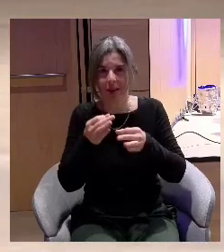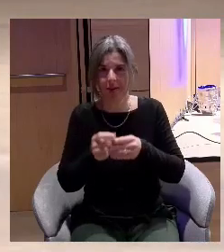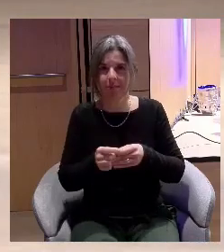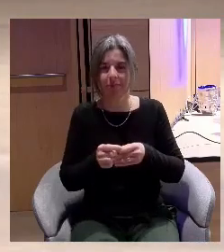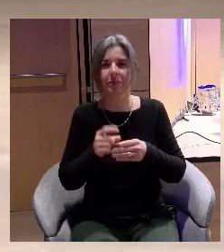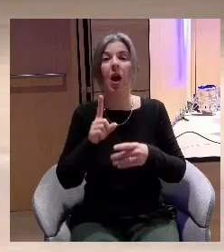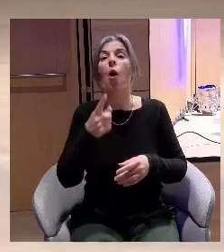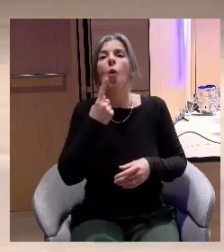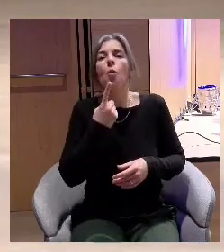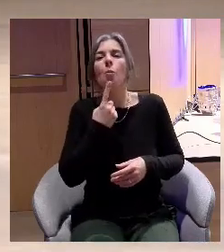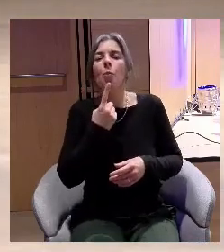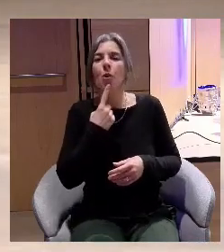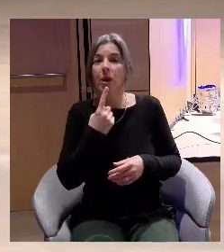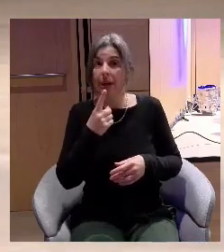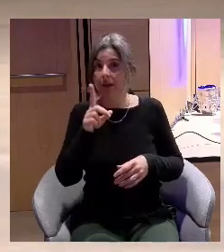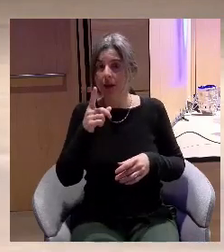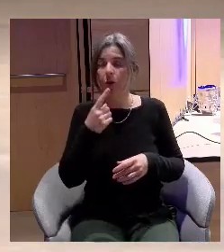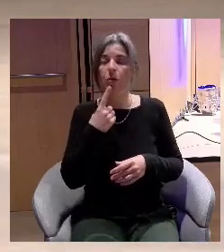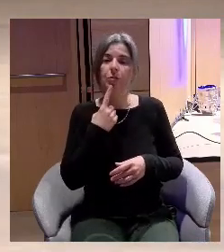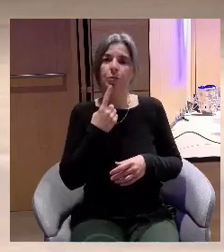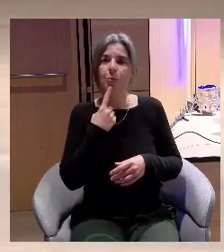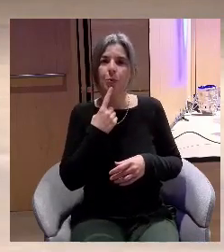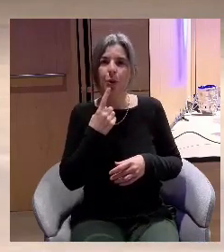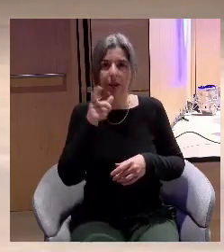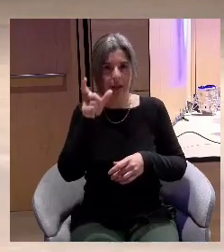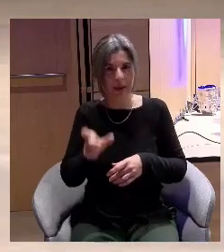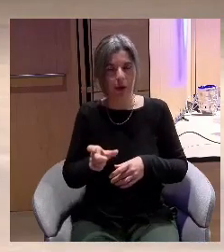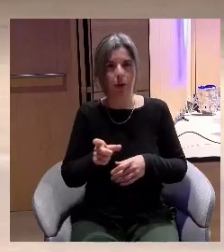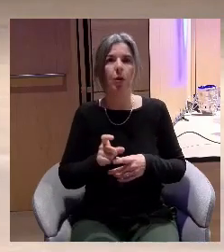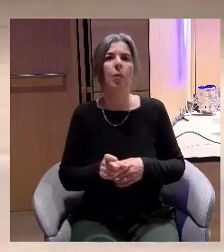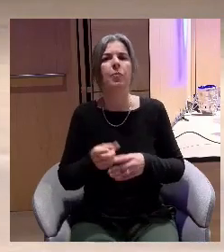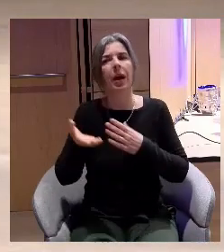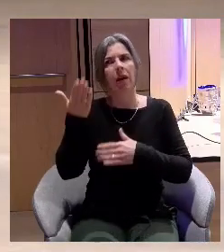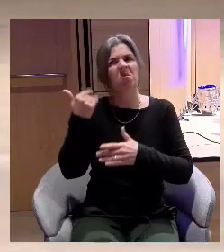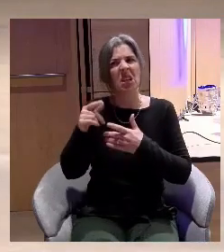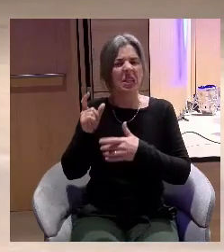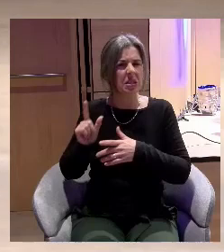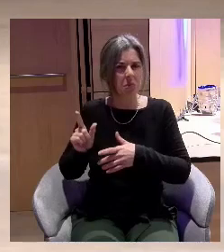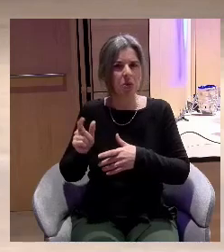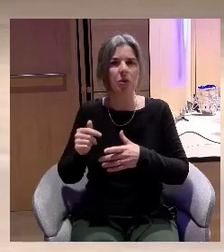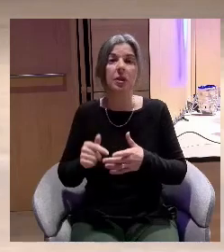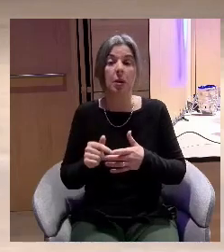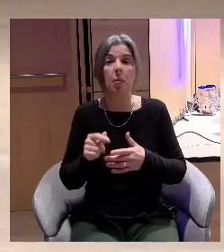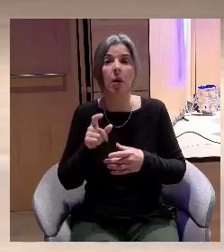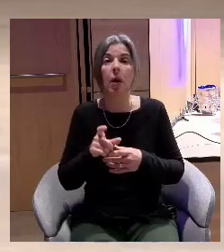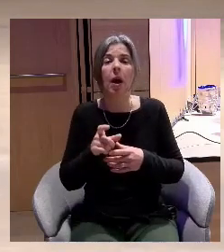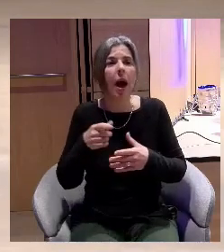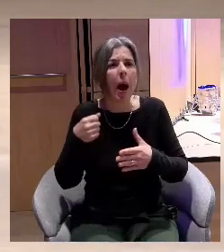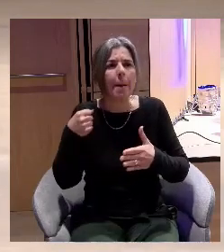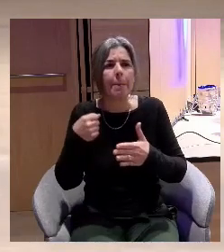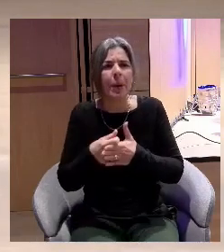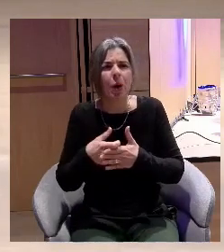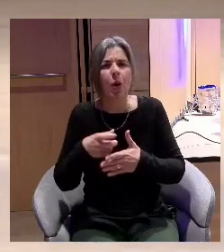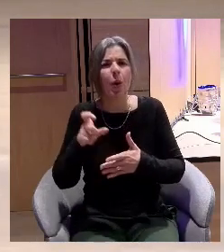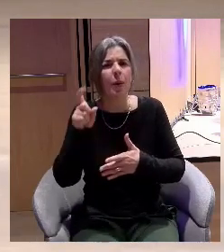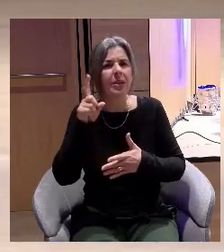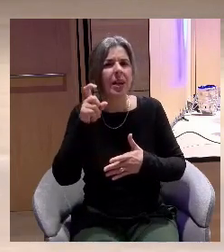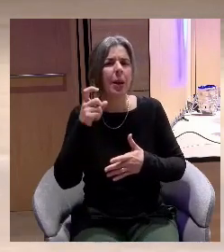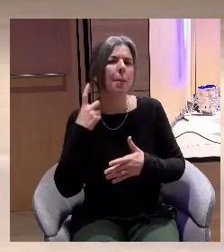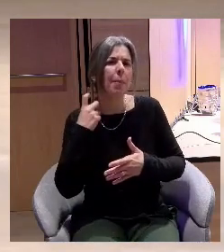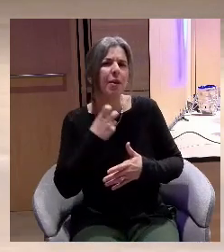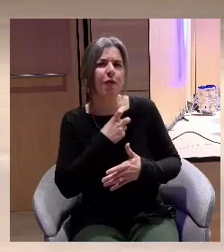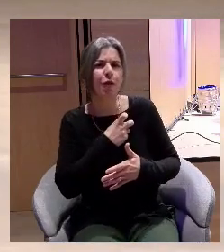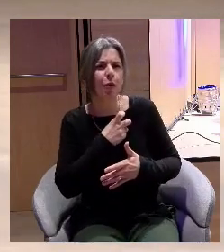político no hace mucho tiempo dijo, es que invertir en el Chocó es echarle perfume a una M.